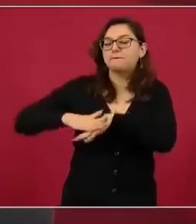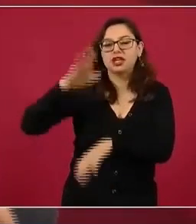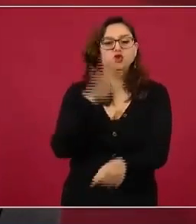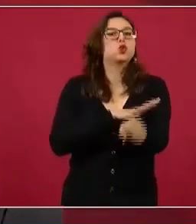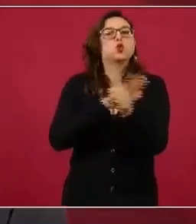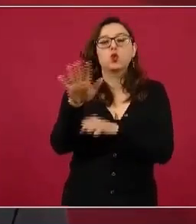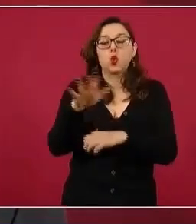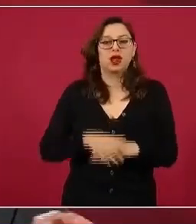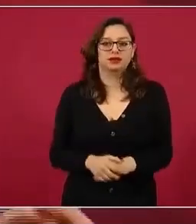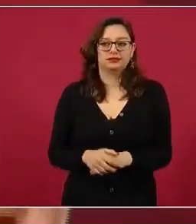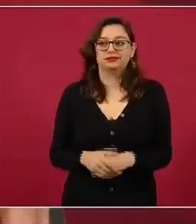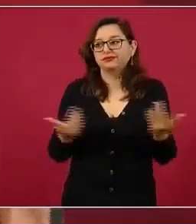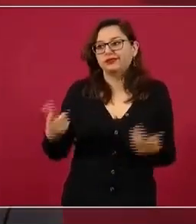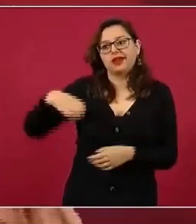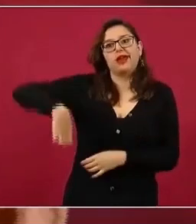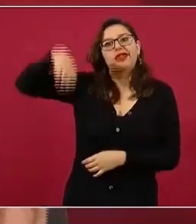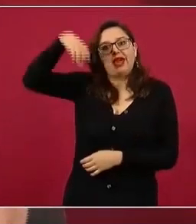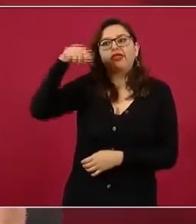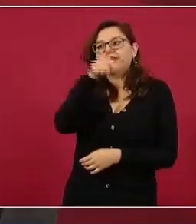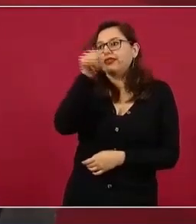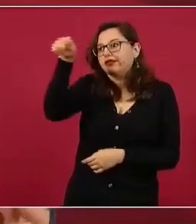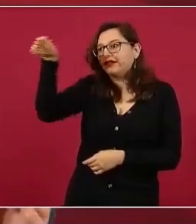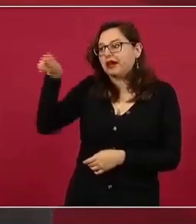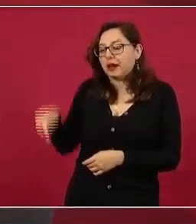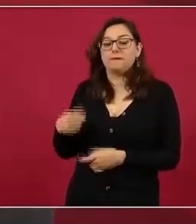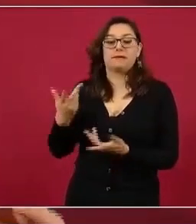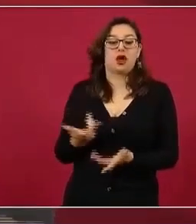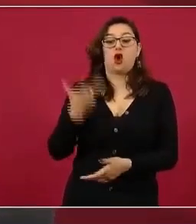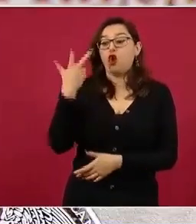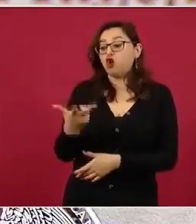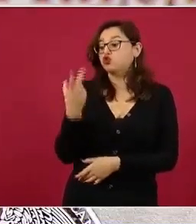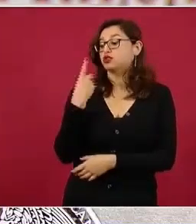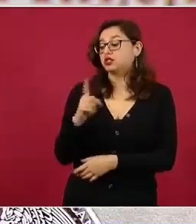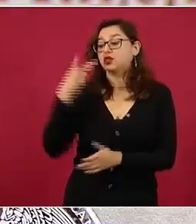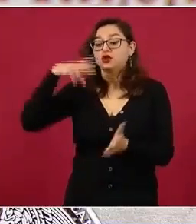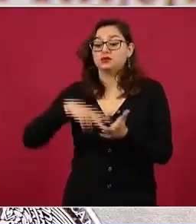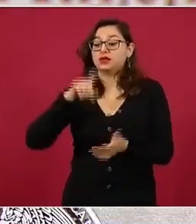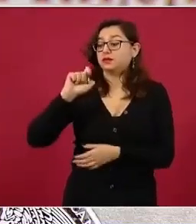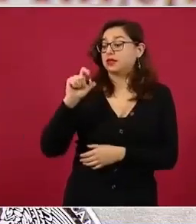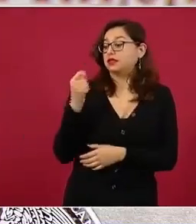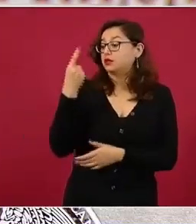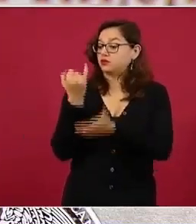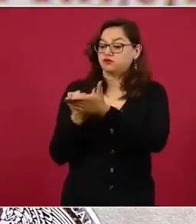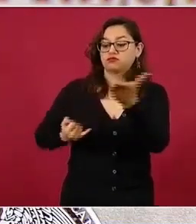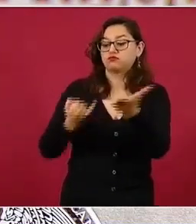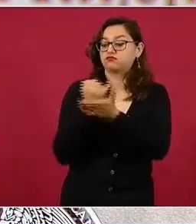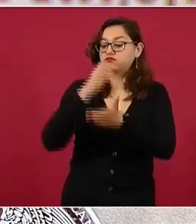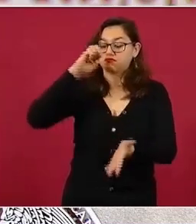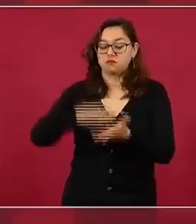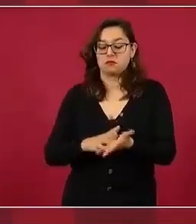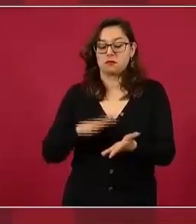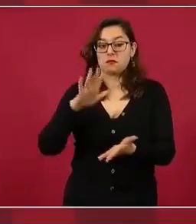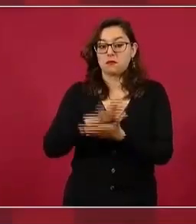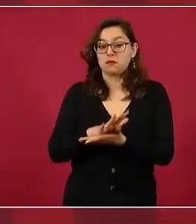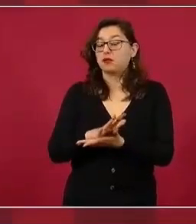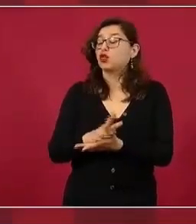riesgo, como lo definimos desde el 8 de diciembre de 2021, cuando presentamos, de